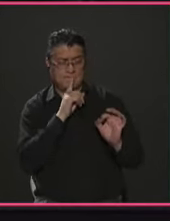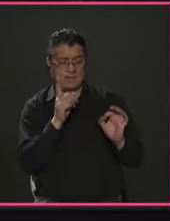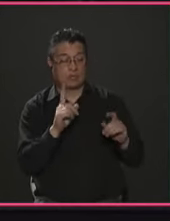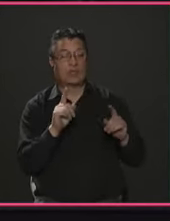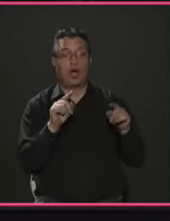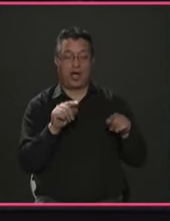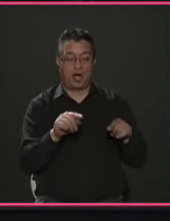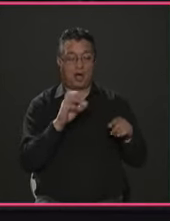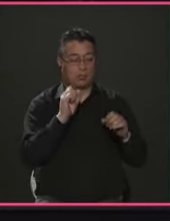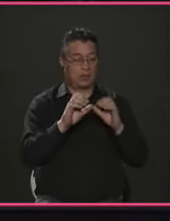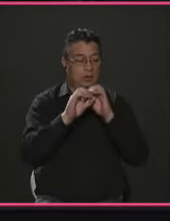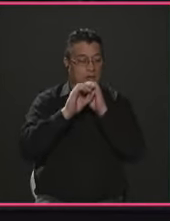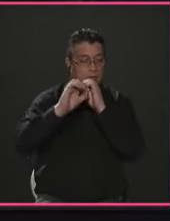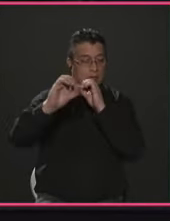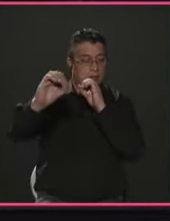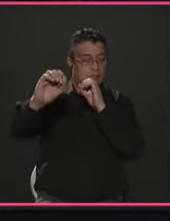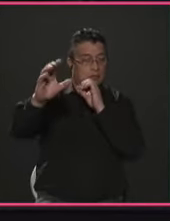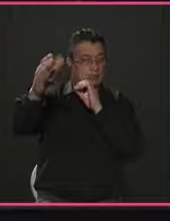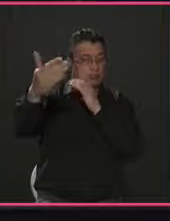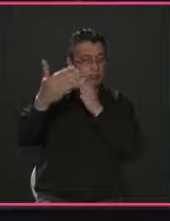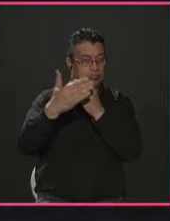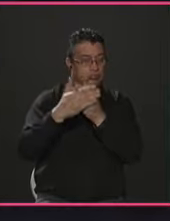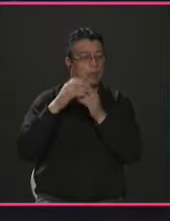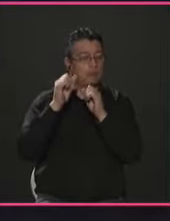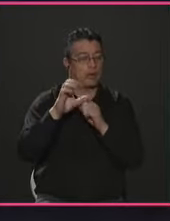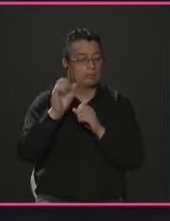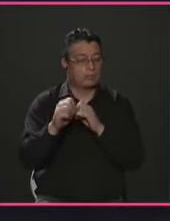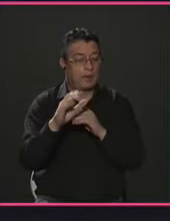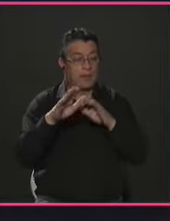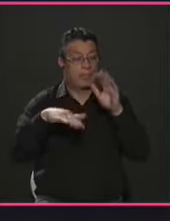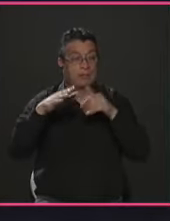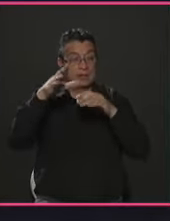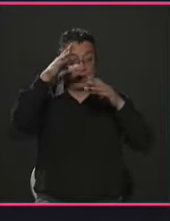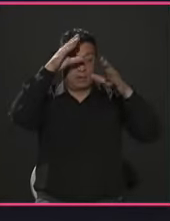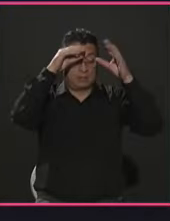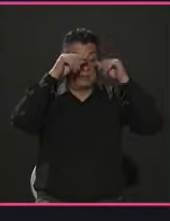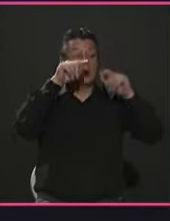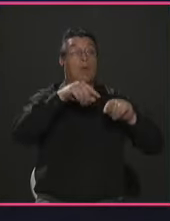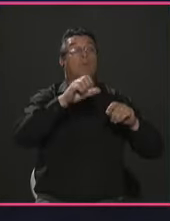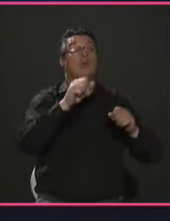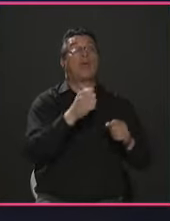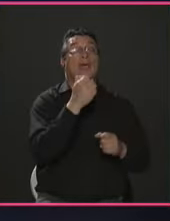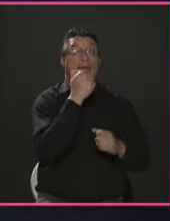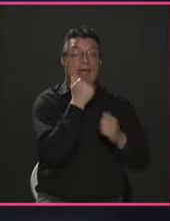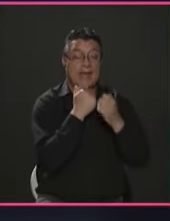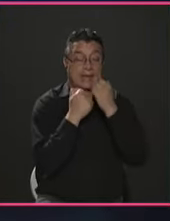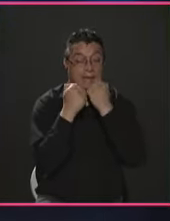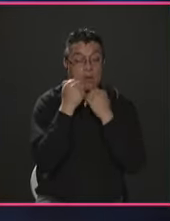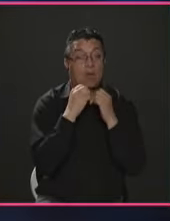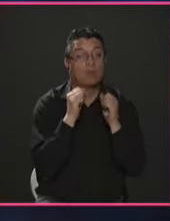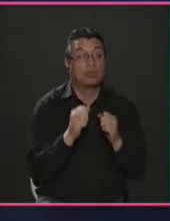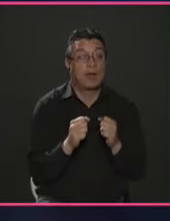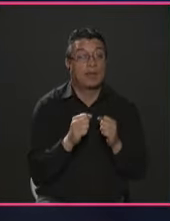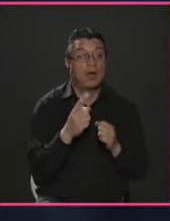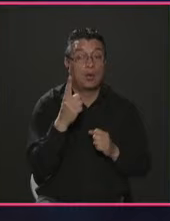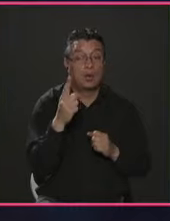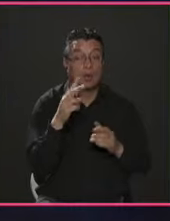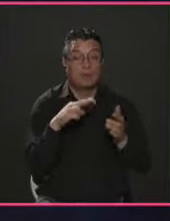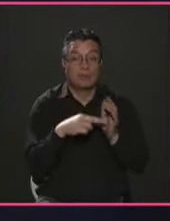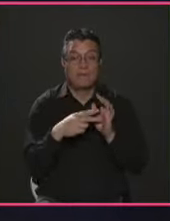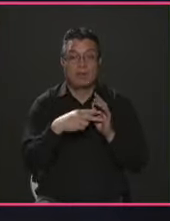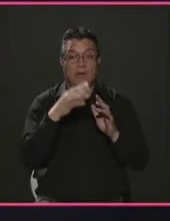lorito que predice y al decir dependiendo la experiencia lorito se puede equivocar ahora el problema pequeño detalle